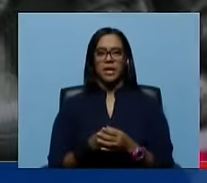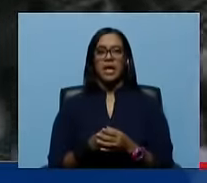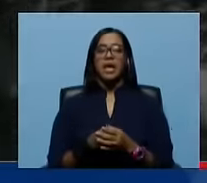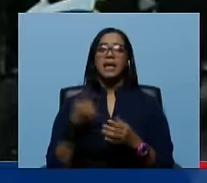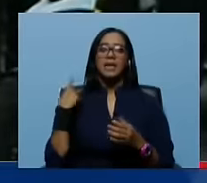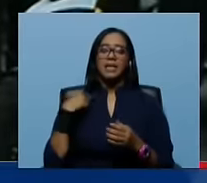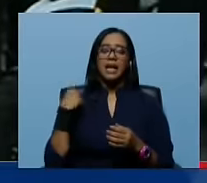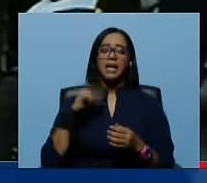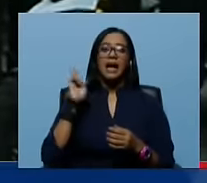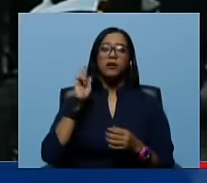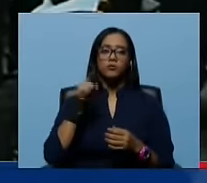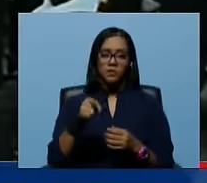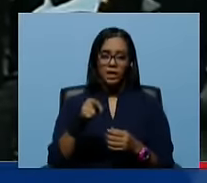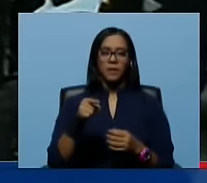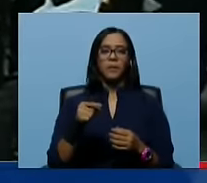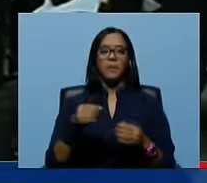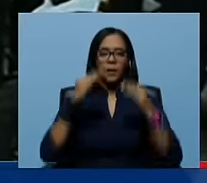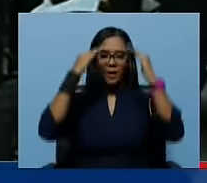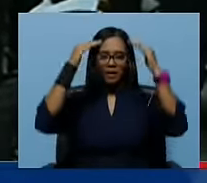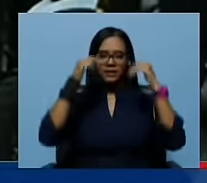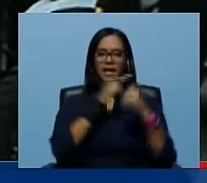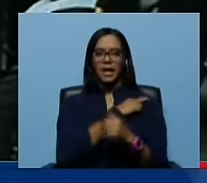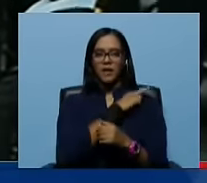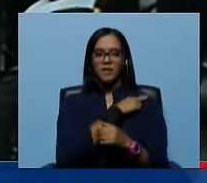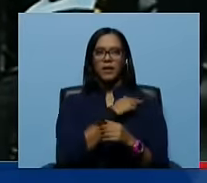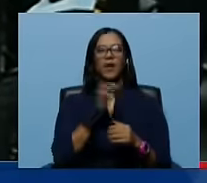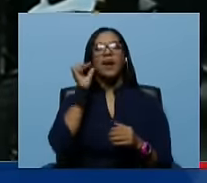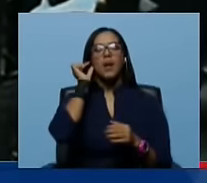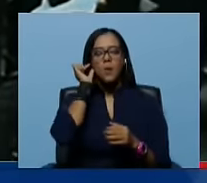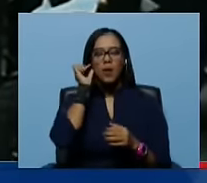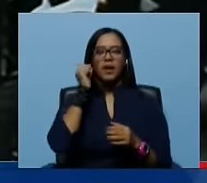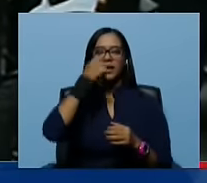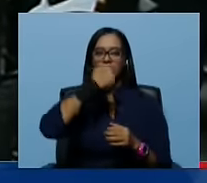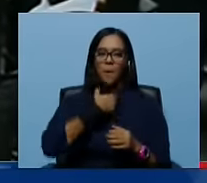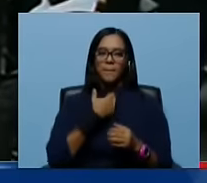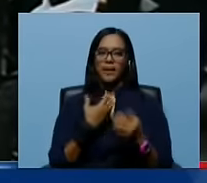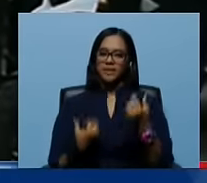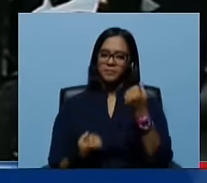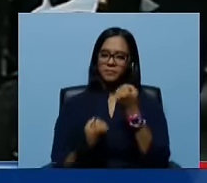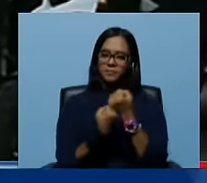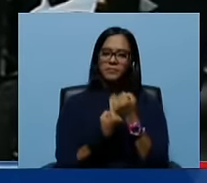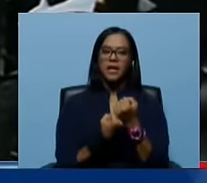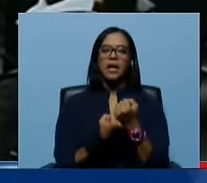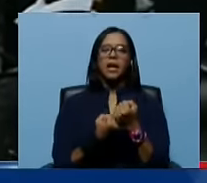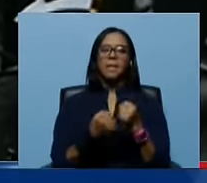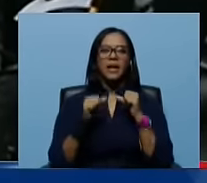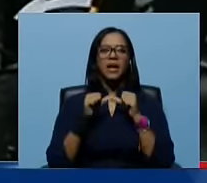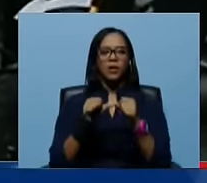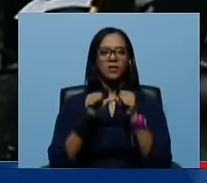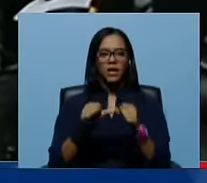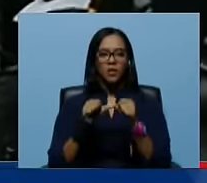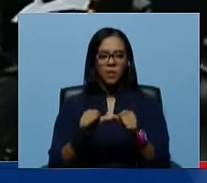usted, mi comandante en jefe, con estas mujeres y hombres para contribuir permanentemente